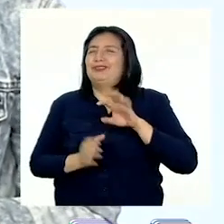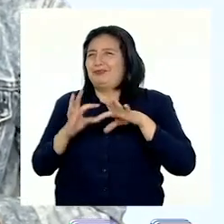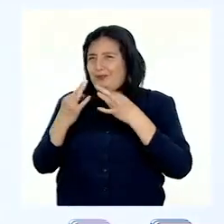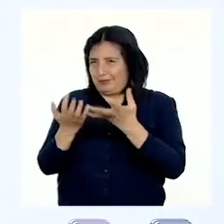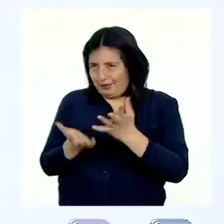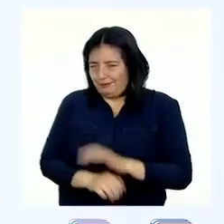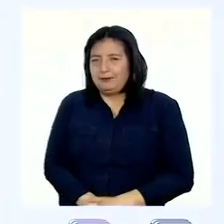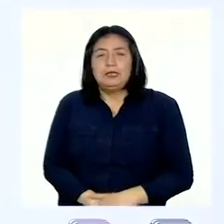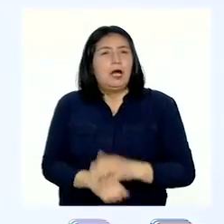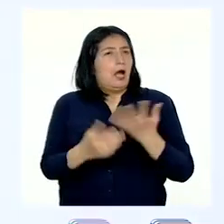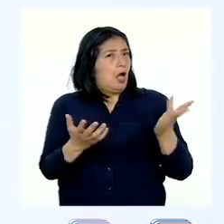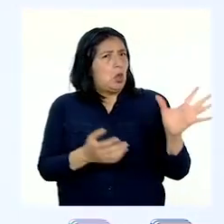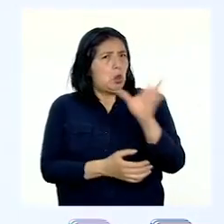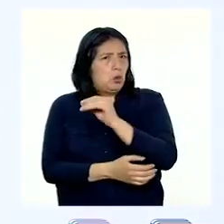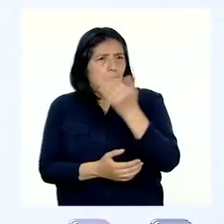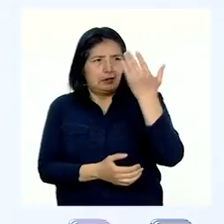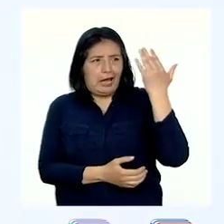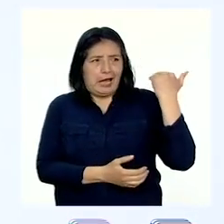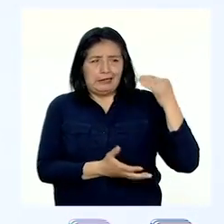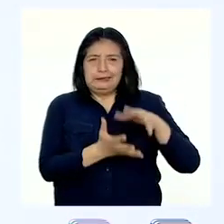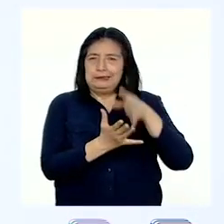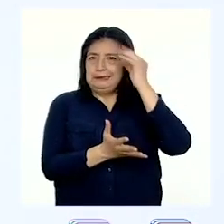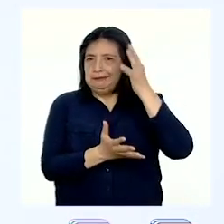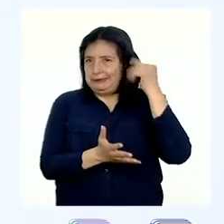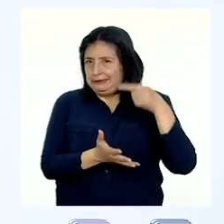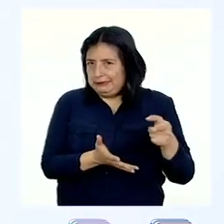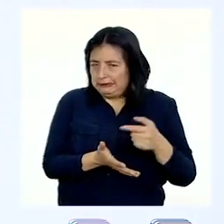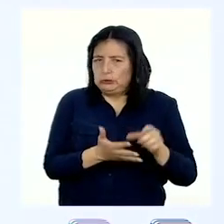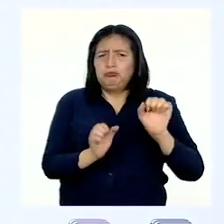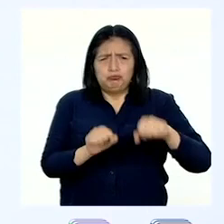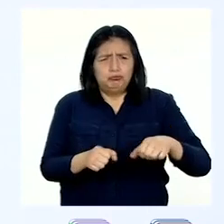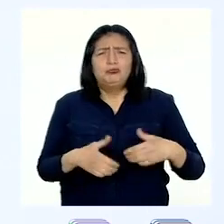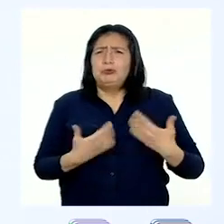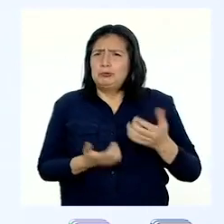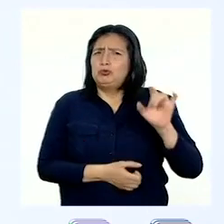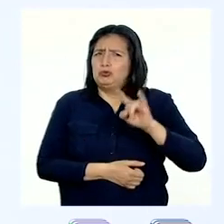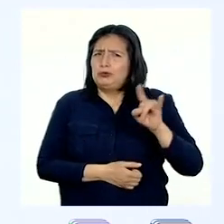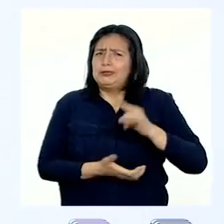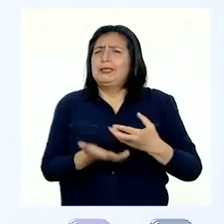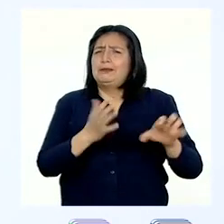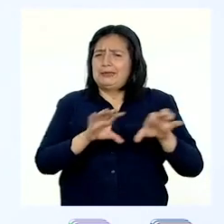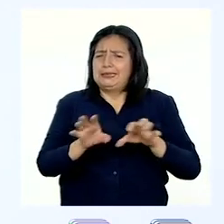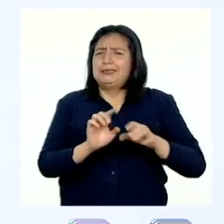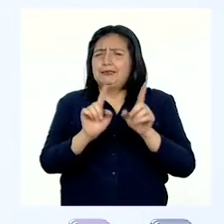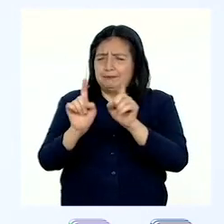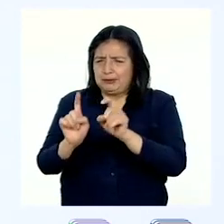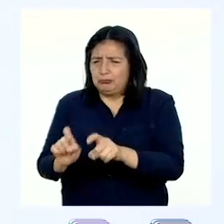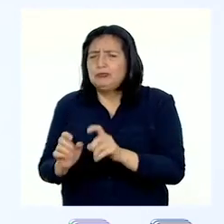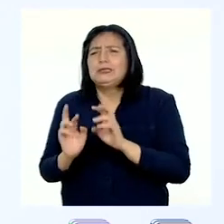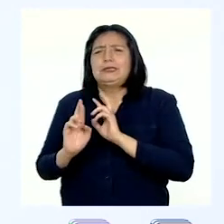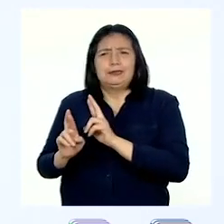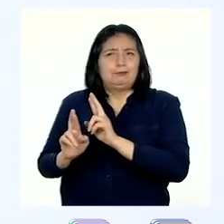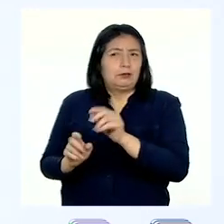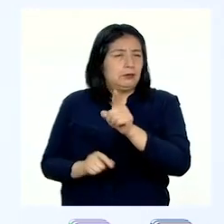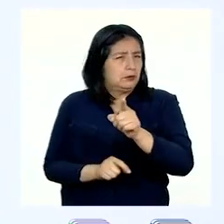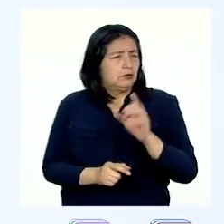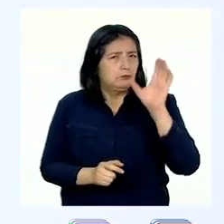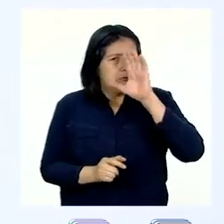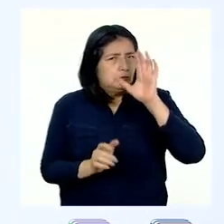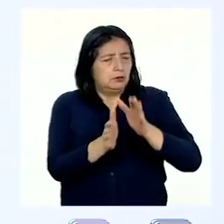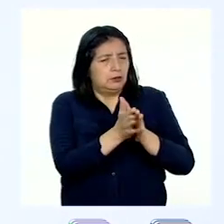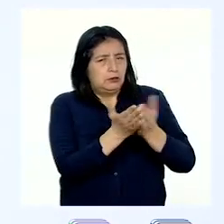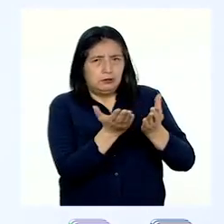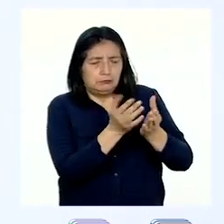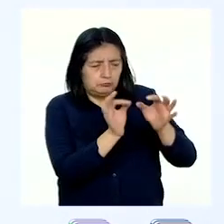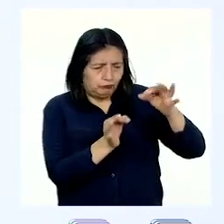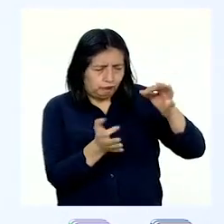familia. Todo lo que hemos aprendido durante estas semanas nos servirá para construir nuestras preguntas y respuestas, así que busquemos en